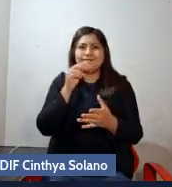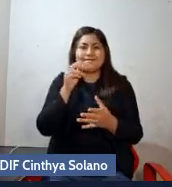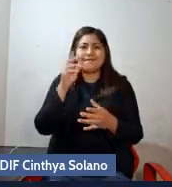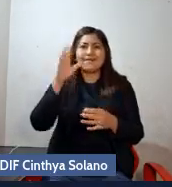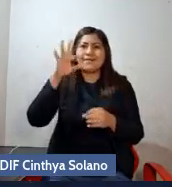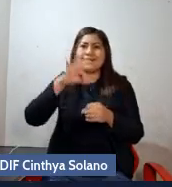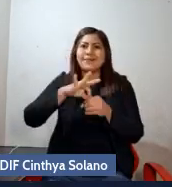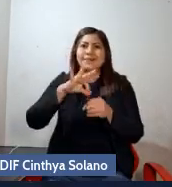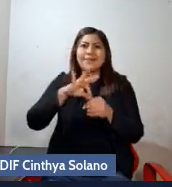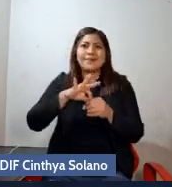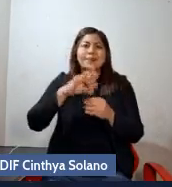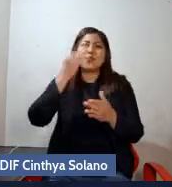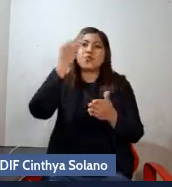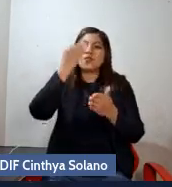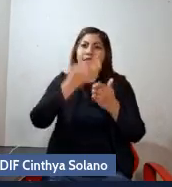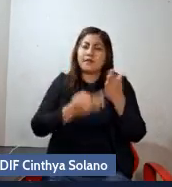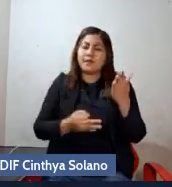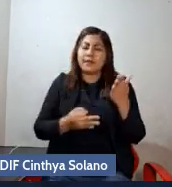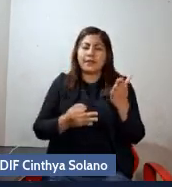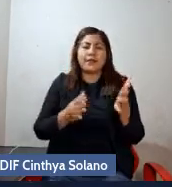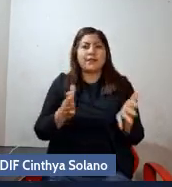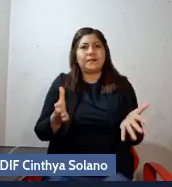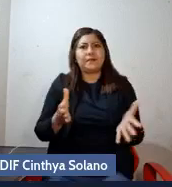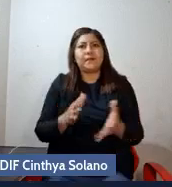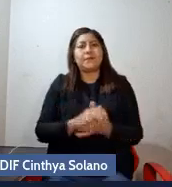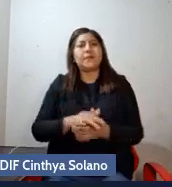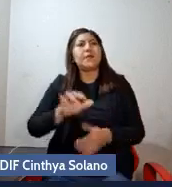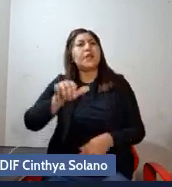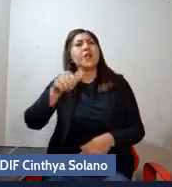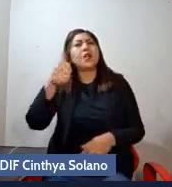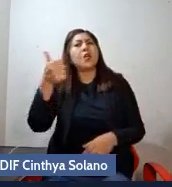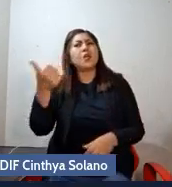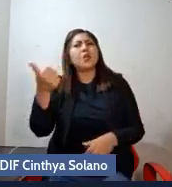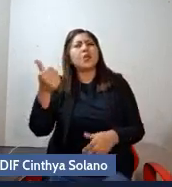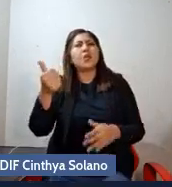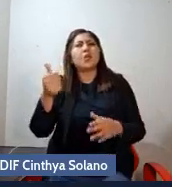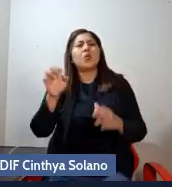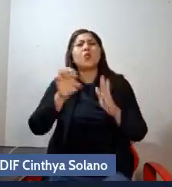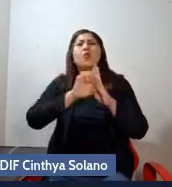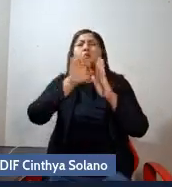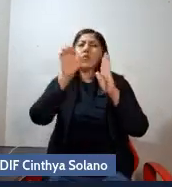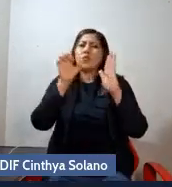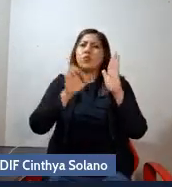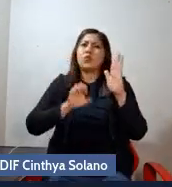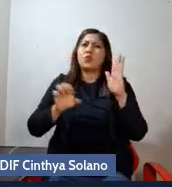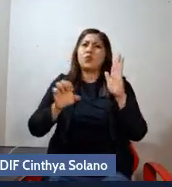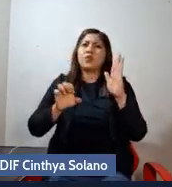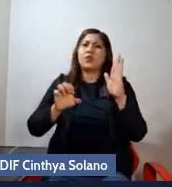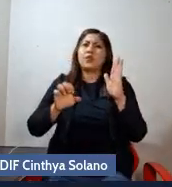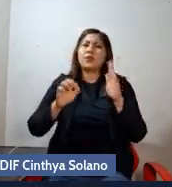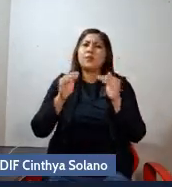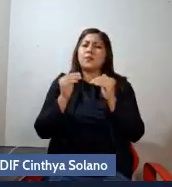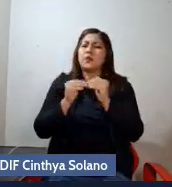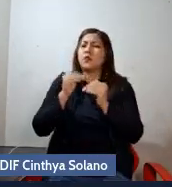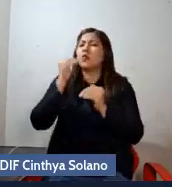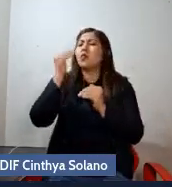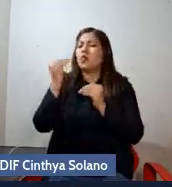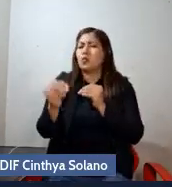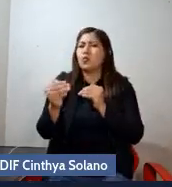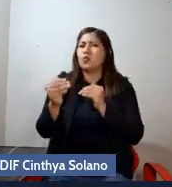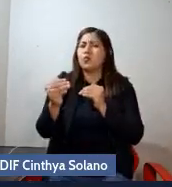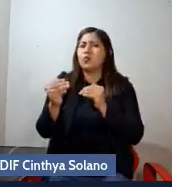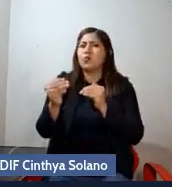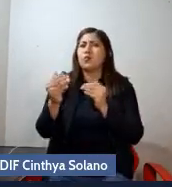Otro ejemplo de delitos electorales donde les hable de otra etapa pudiera ser,